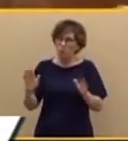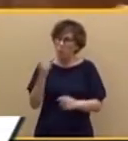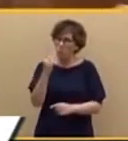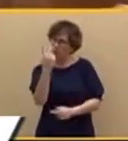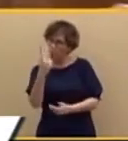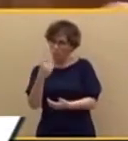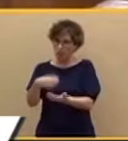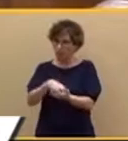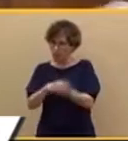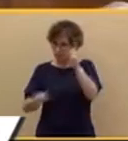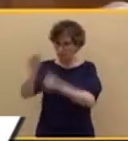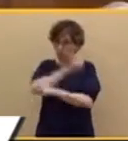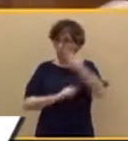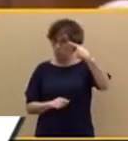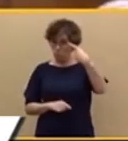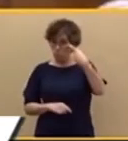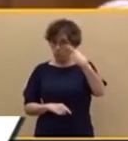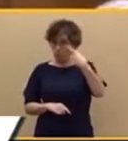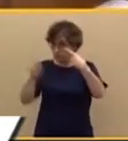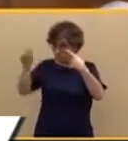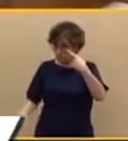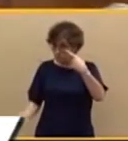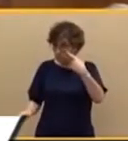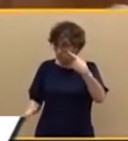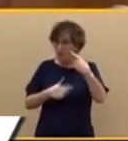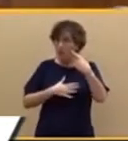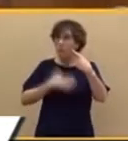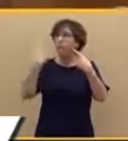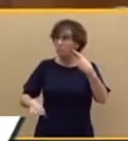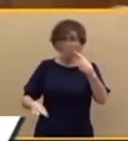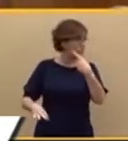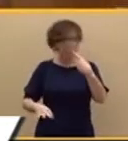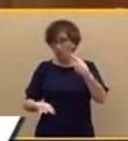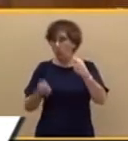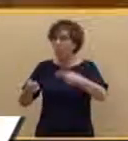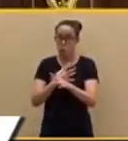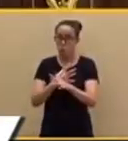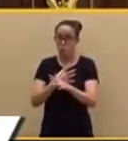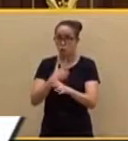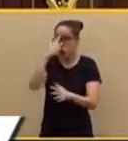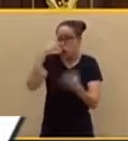La primera es si usted está dispuesto o no a facilitar el que haya un gobierno en España.